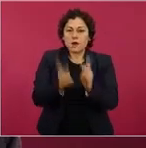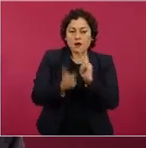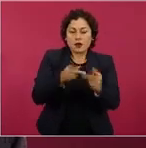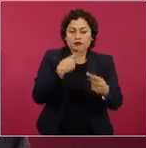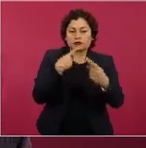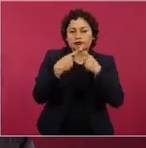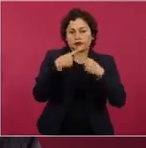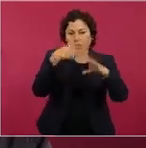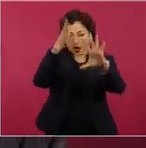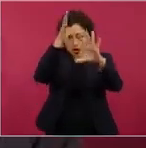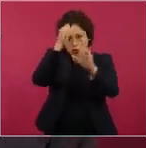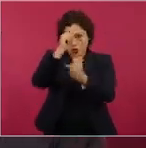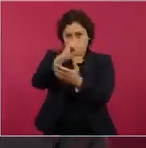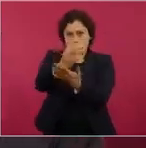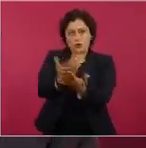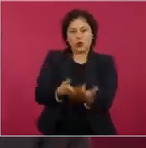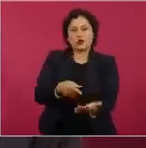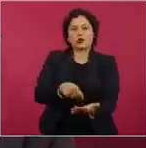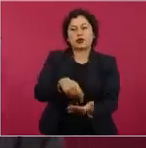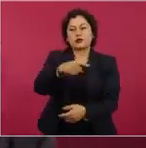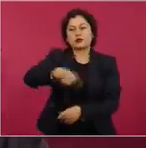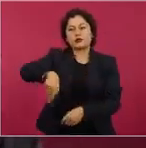o se revisa el contrato colectivo.